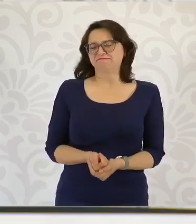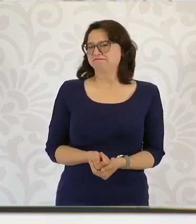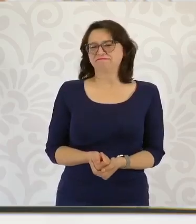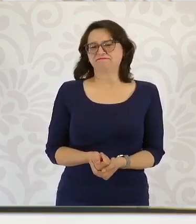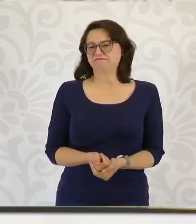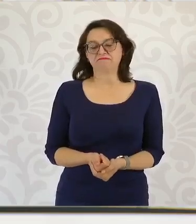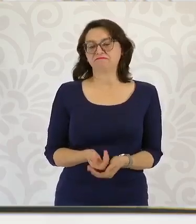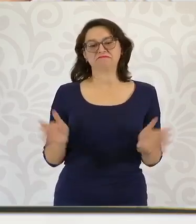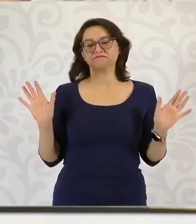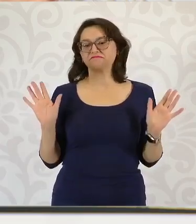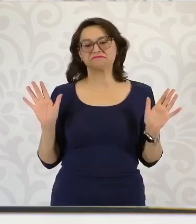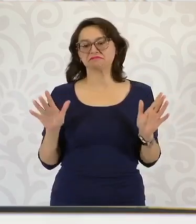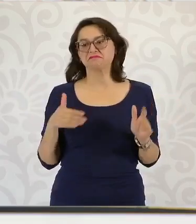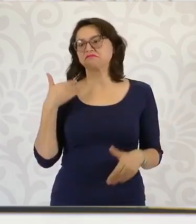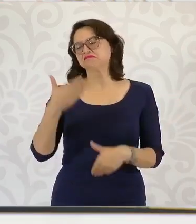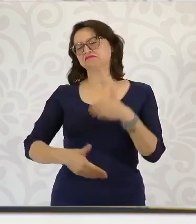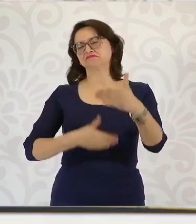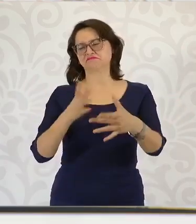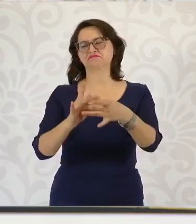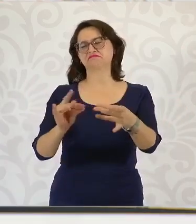entonces lo que se tenga que aclarar se va a aclarar.